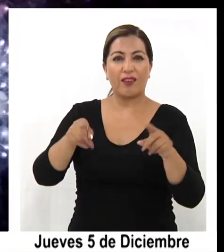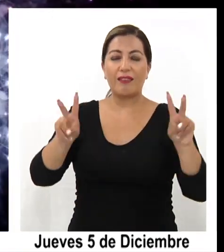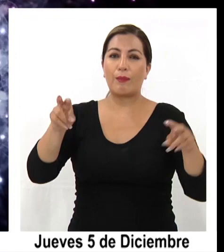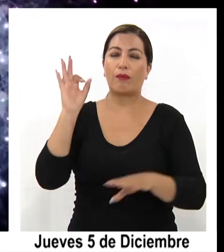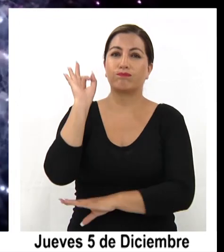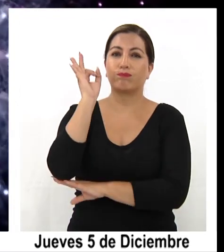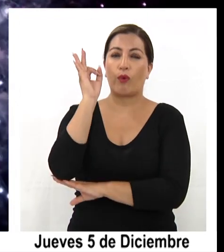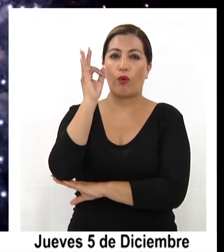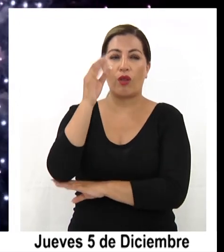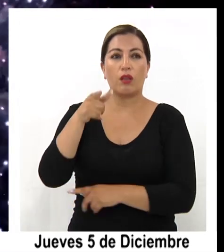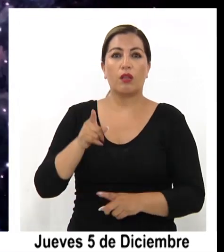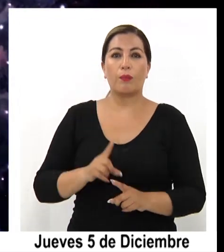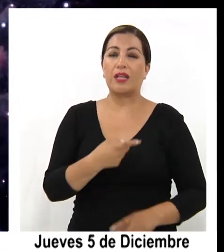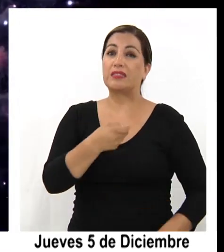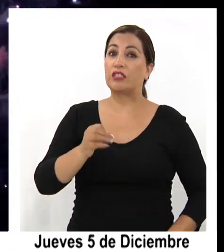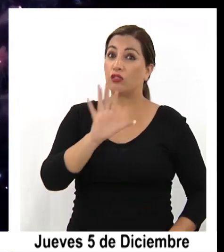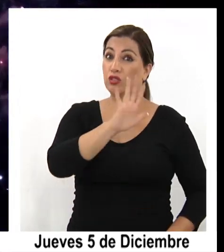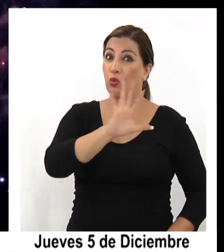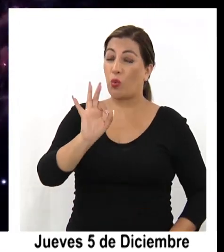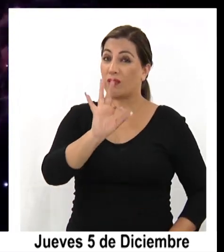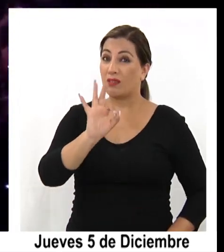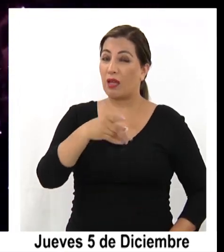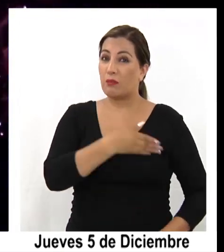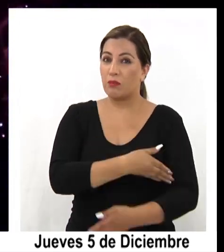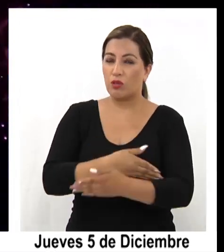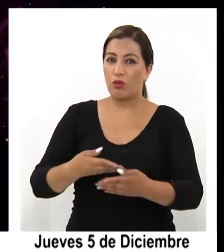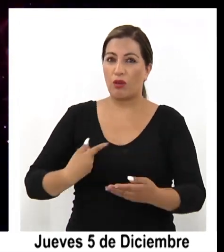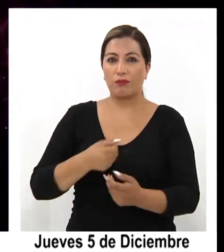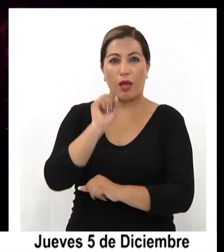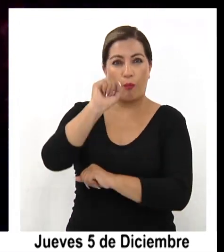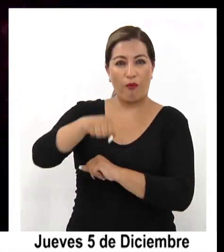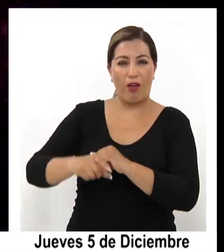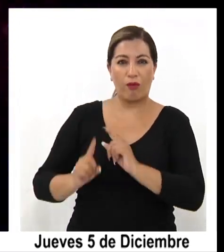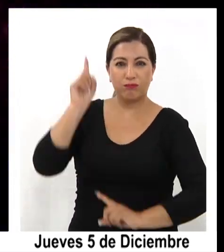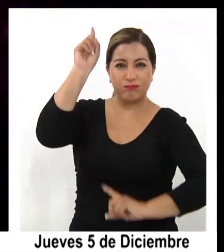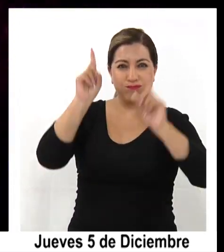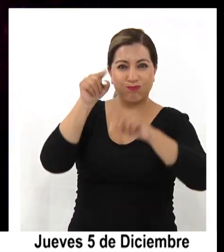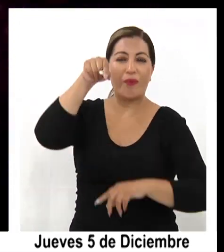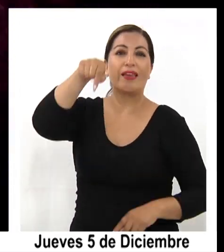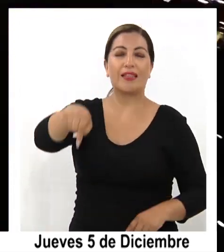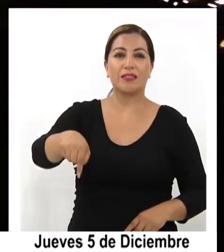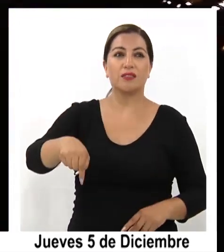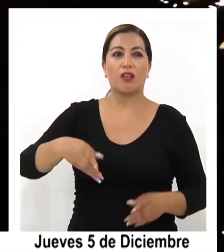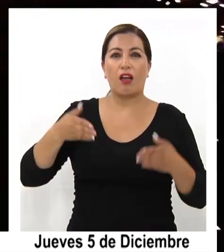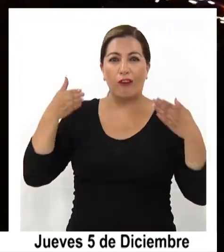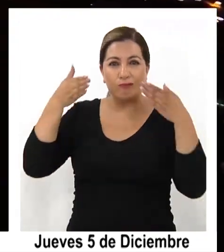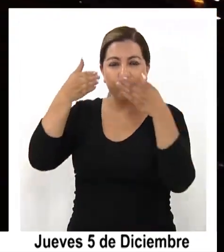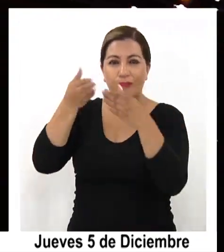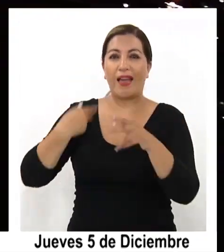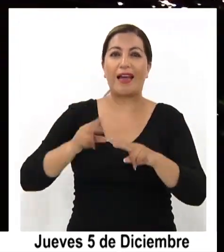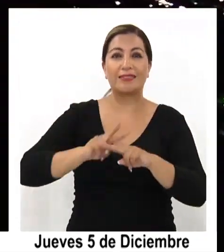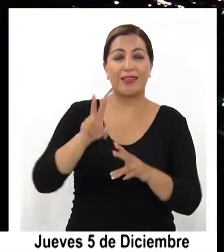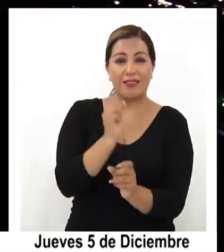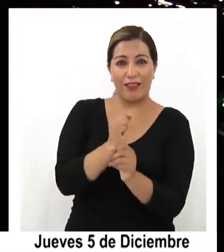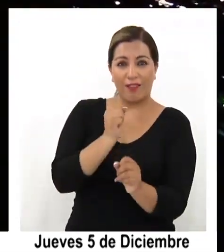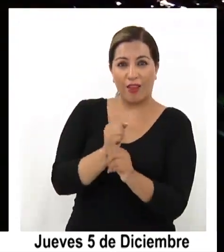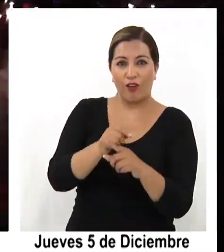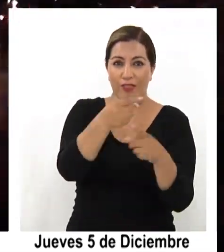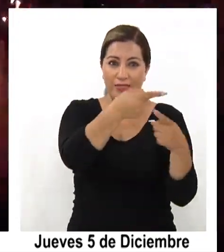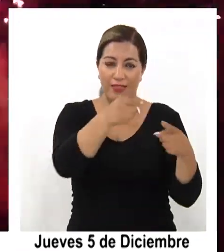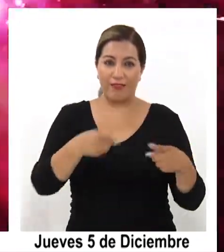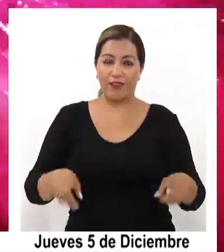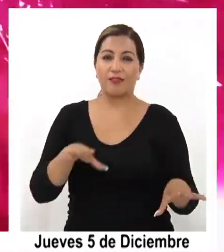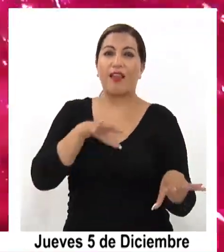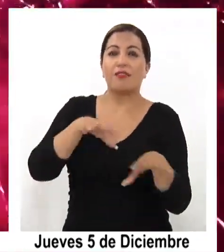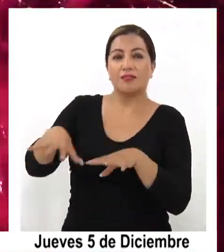Consejo para que los 150 millones de pesos aprobados para los fuegos artificiales se destinen a generar trabajo u otras